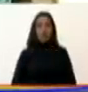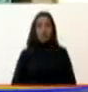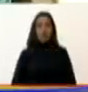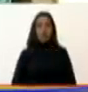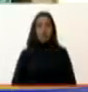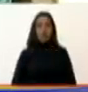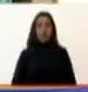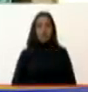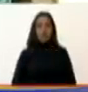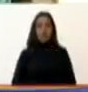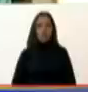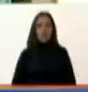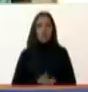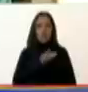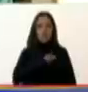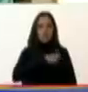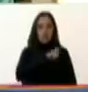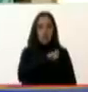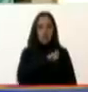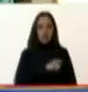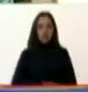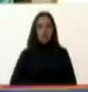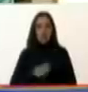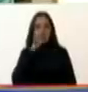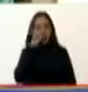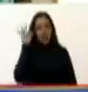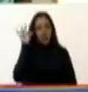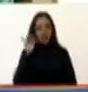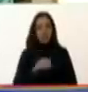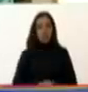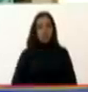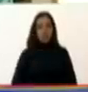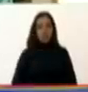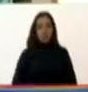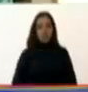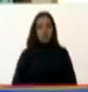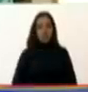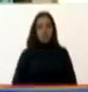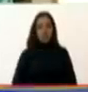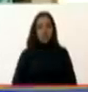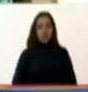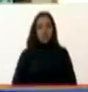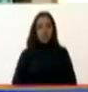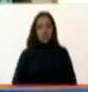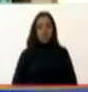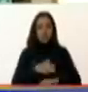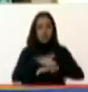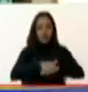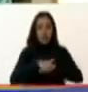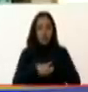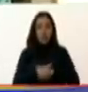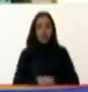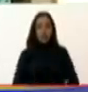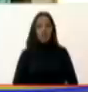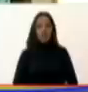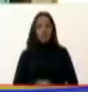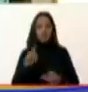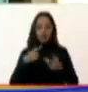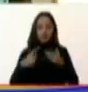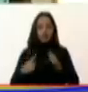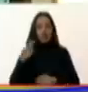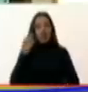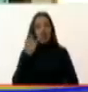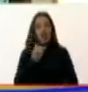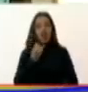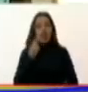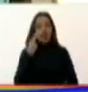Salvador, España, Francia, Ghana, Gran Bretaña, Guatemala, Haití,